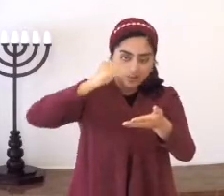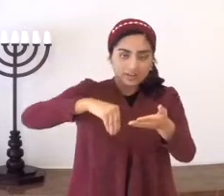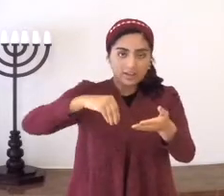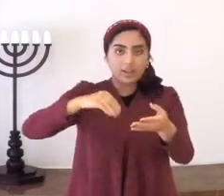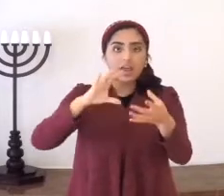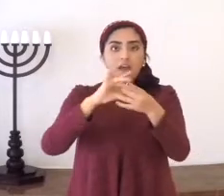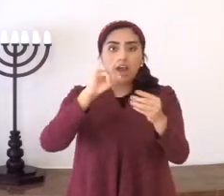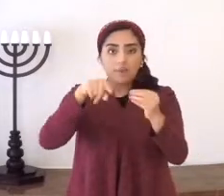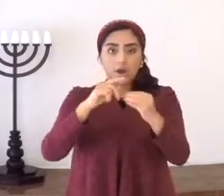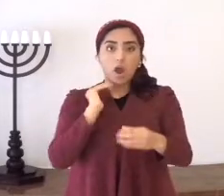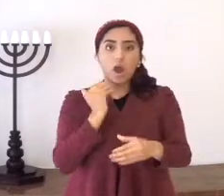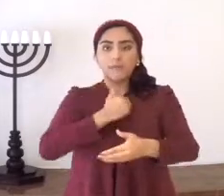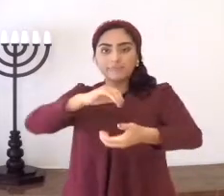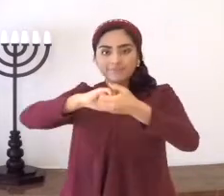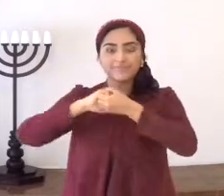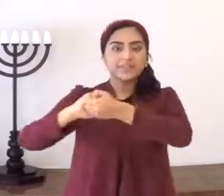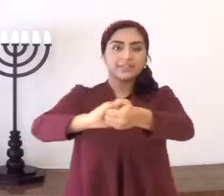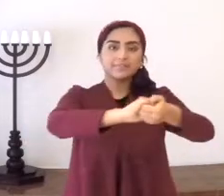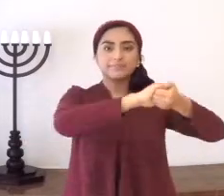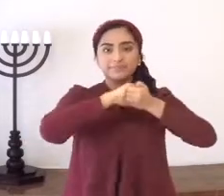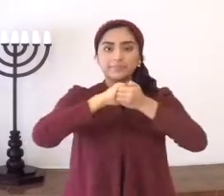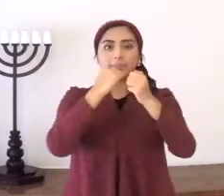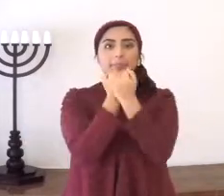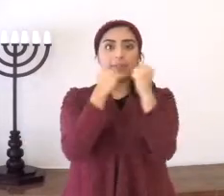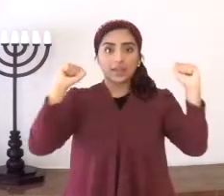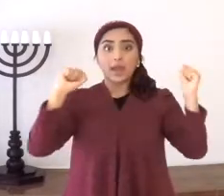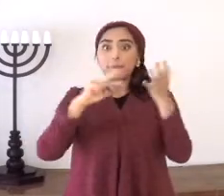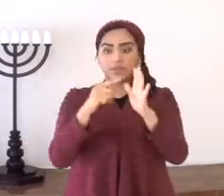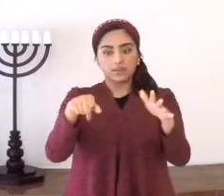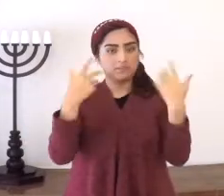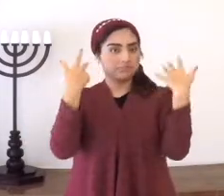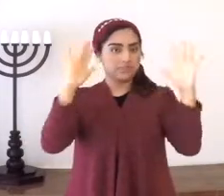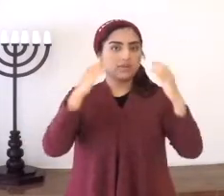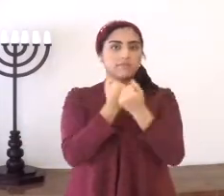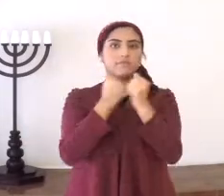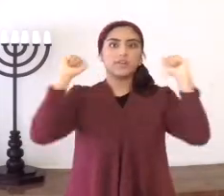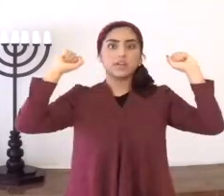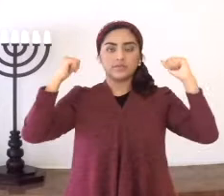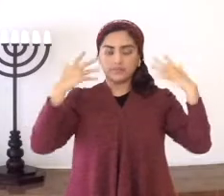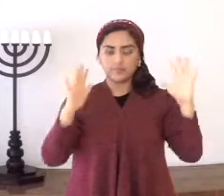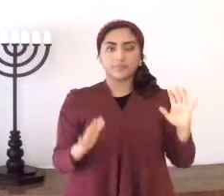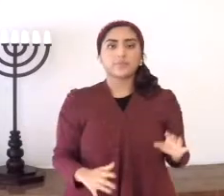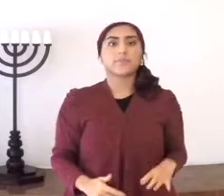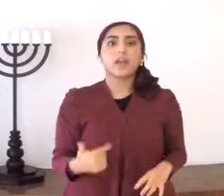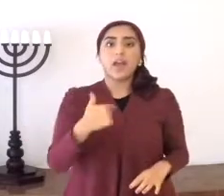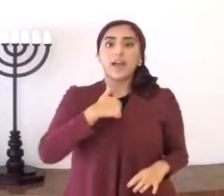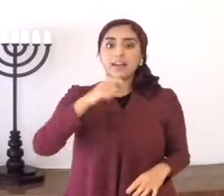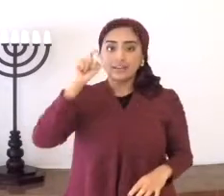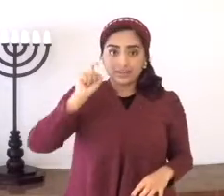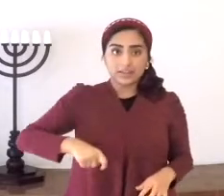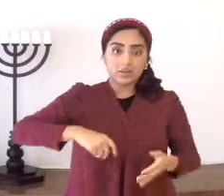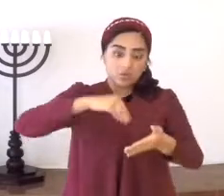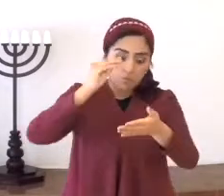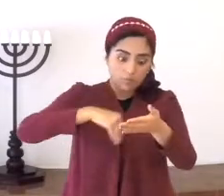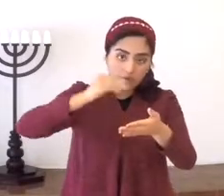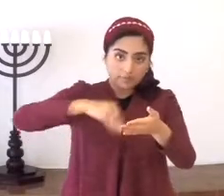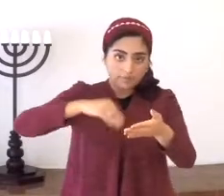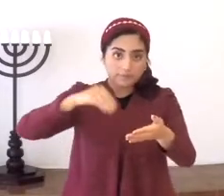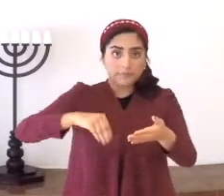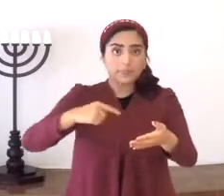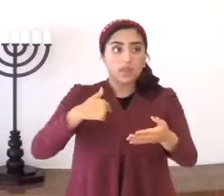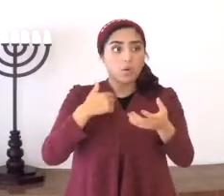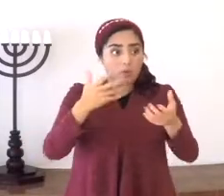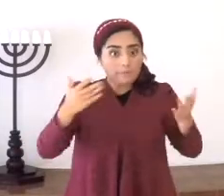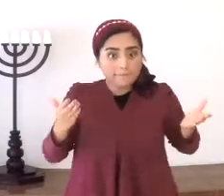tenía de escribiros acerca de nuestra común salvación, o sea que ya eran salvos, me ha sido